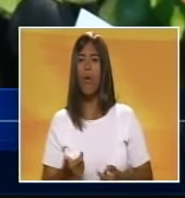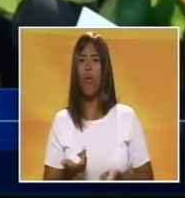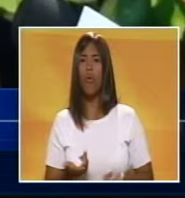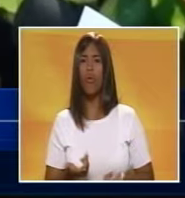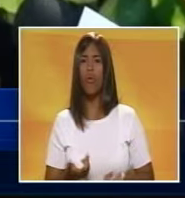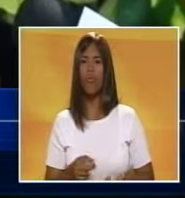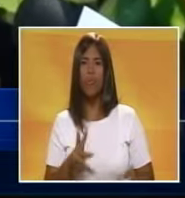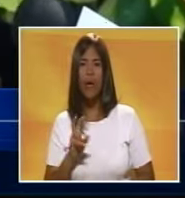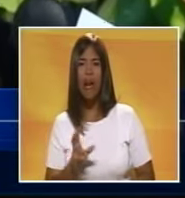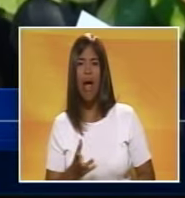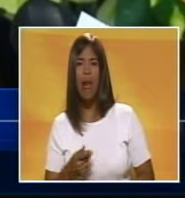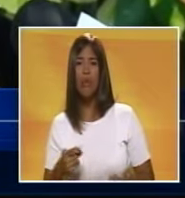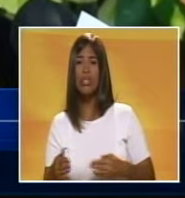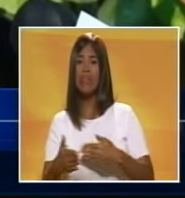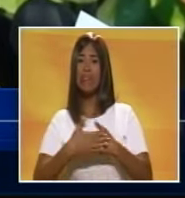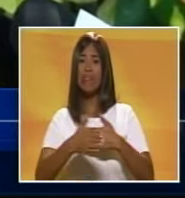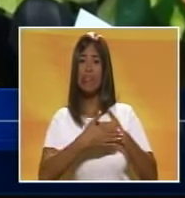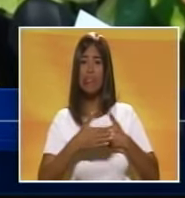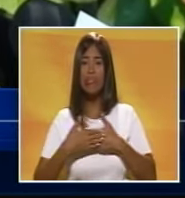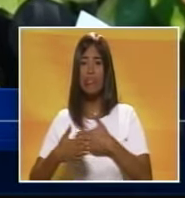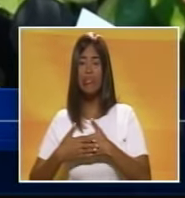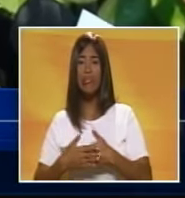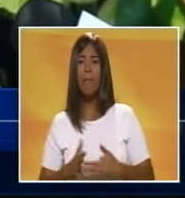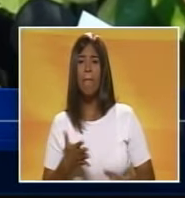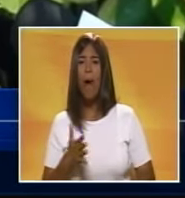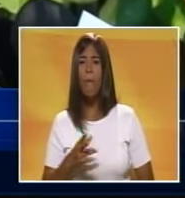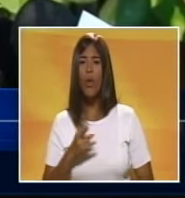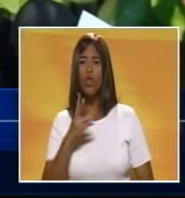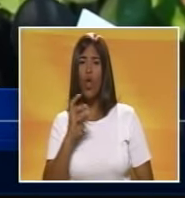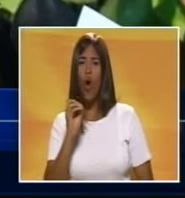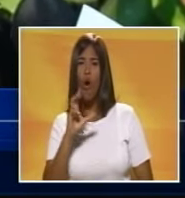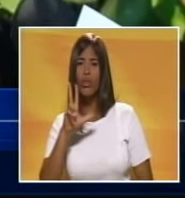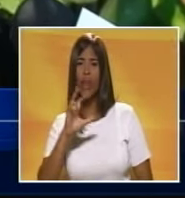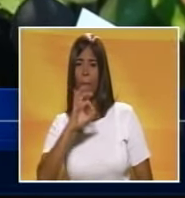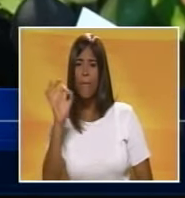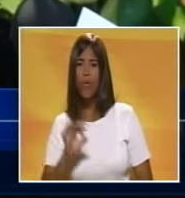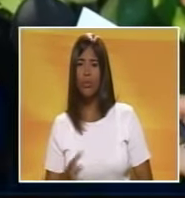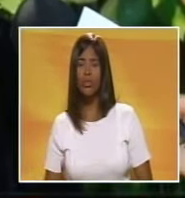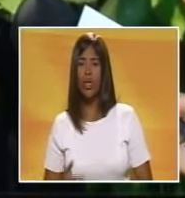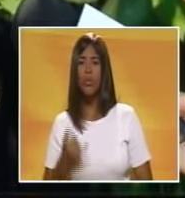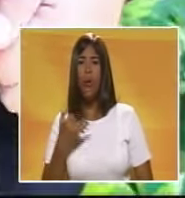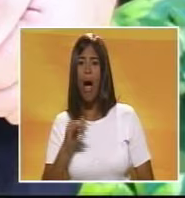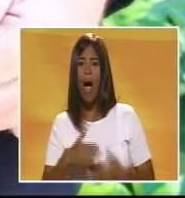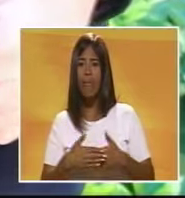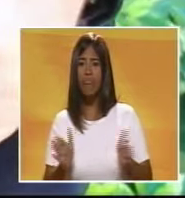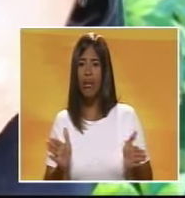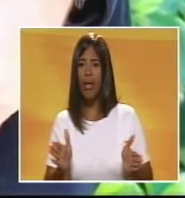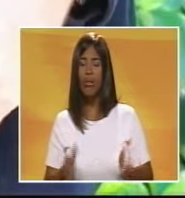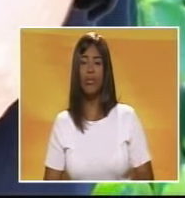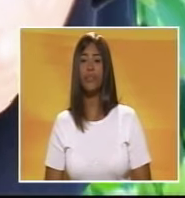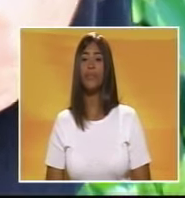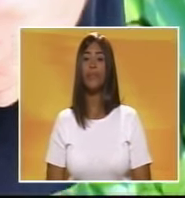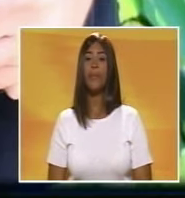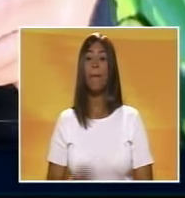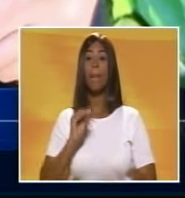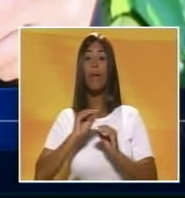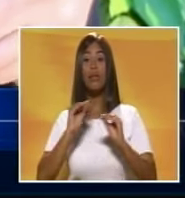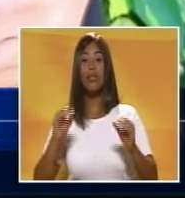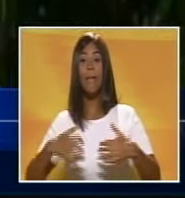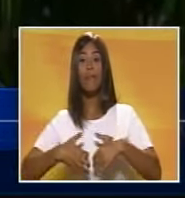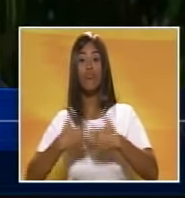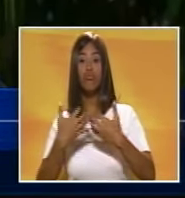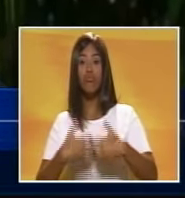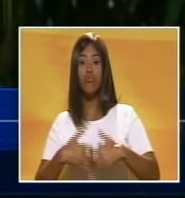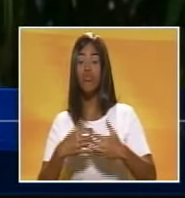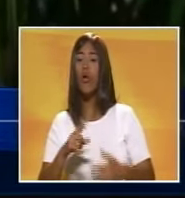un cierre de más de el 2-3% apenas queda operativo. González hizo un llamado a los empresarios